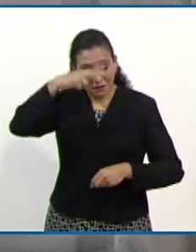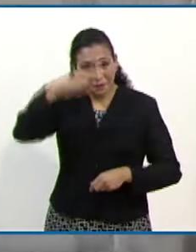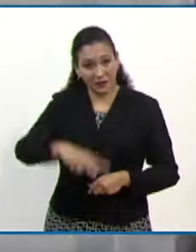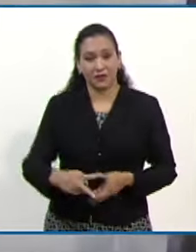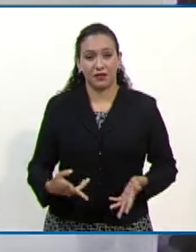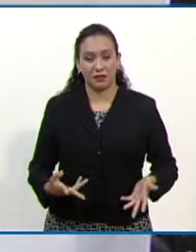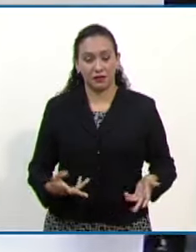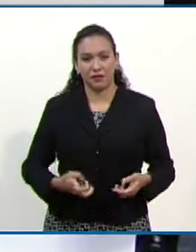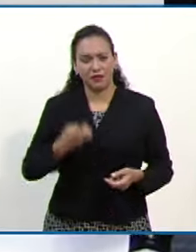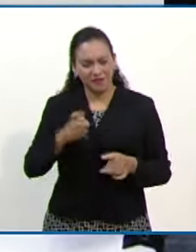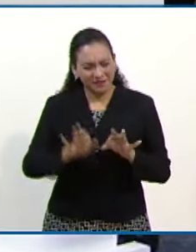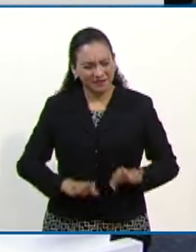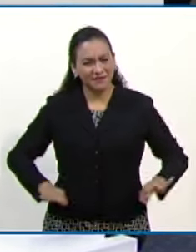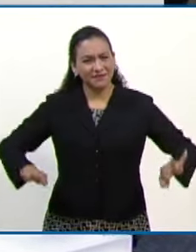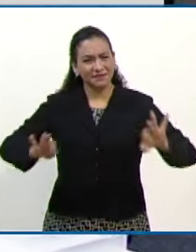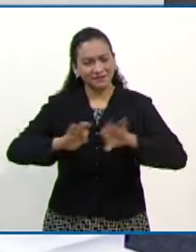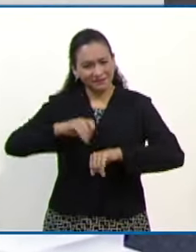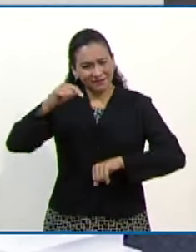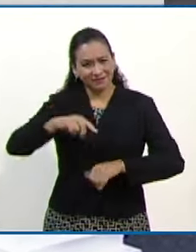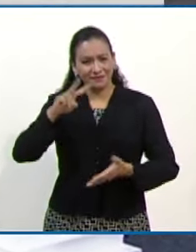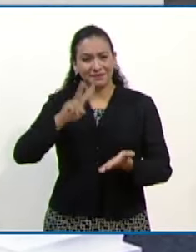humanidad.